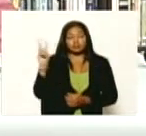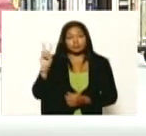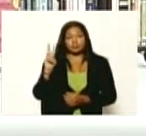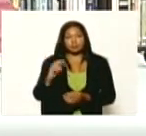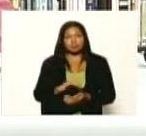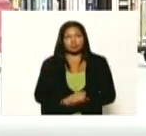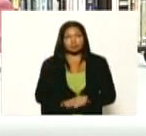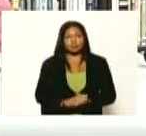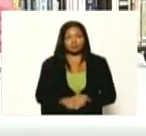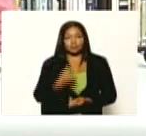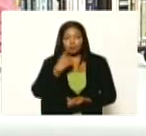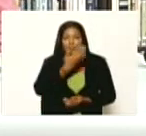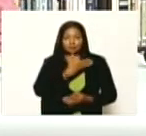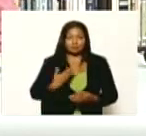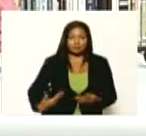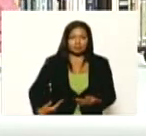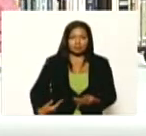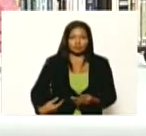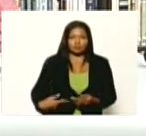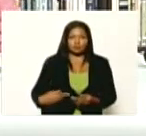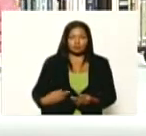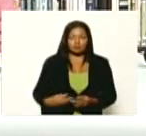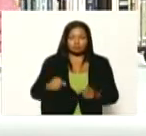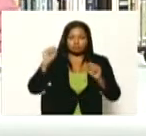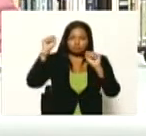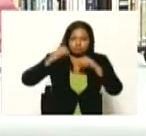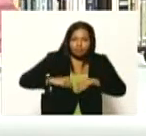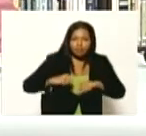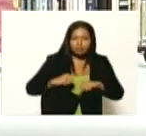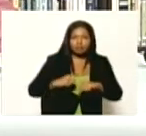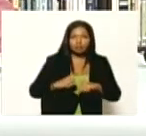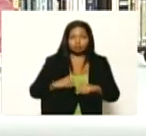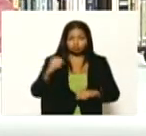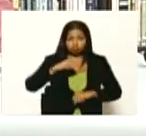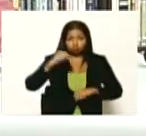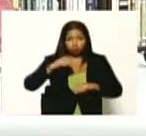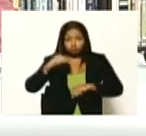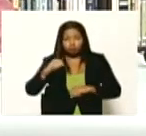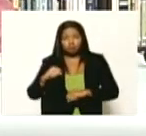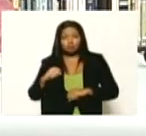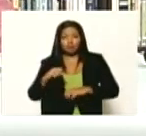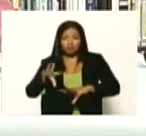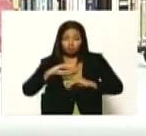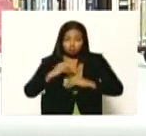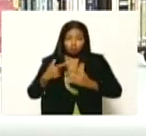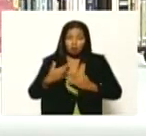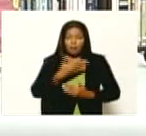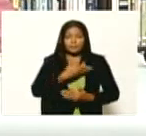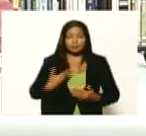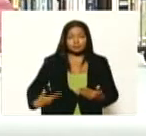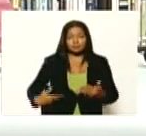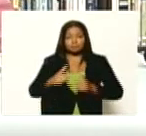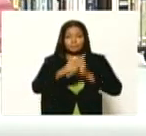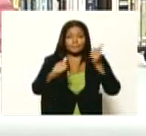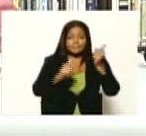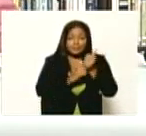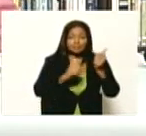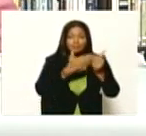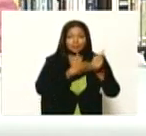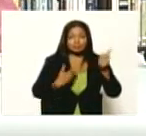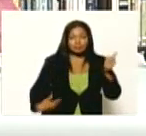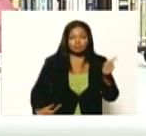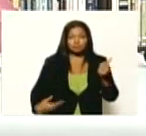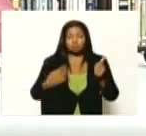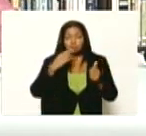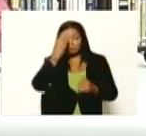Venezuela. Me dijo, presidente, no le creo. Y digo, sí, asume, yo creo que tú le das el